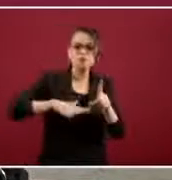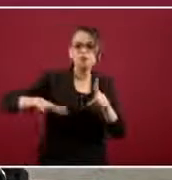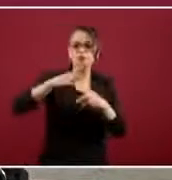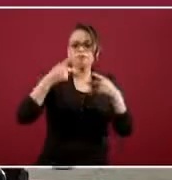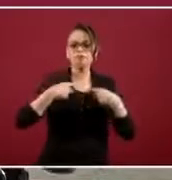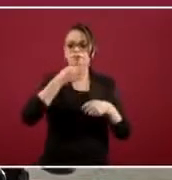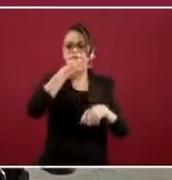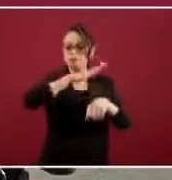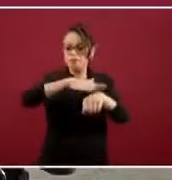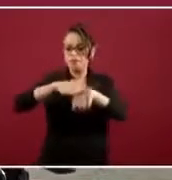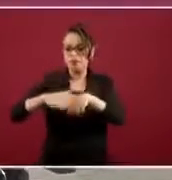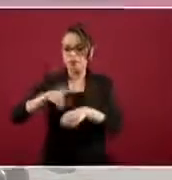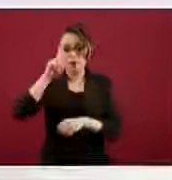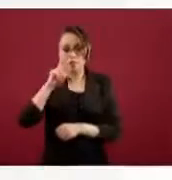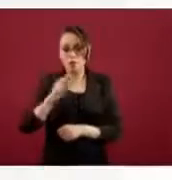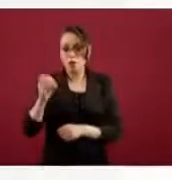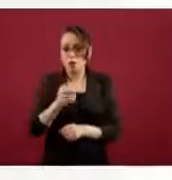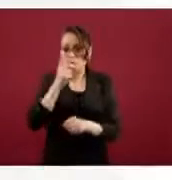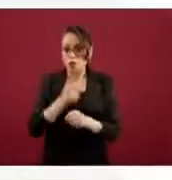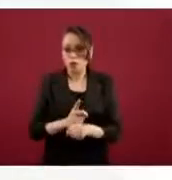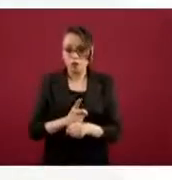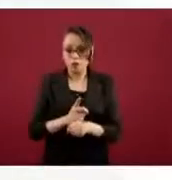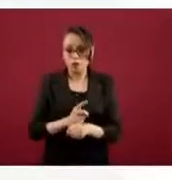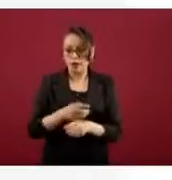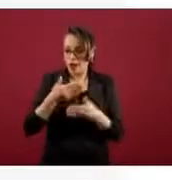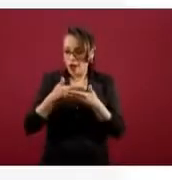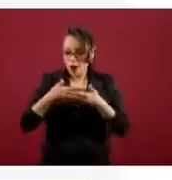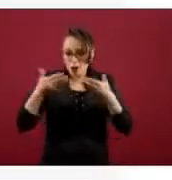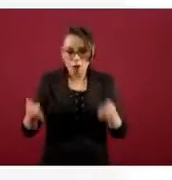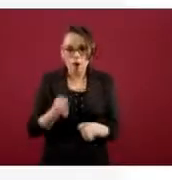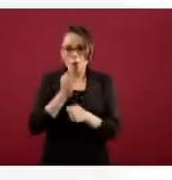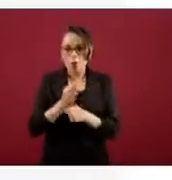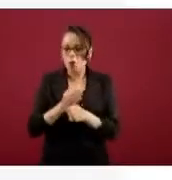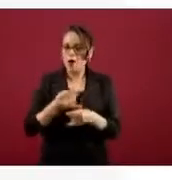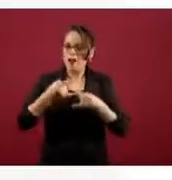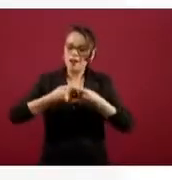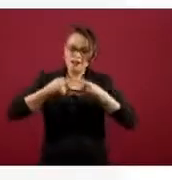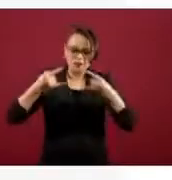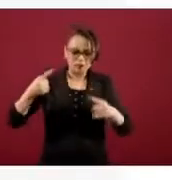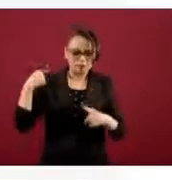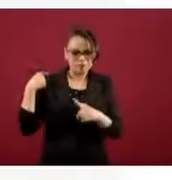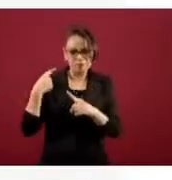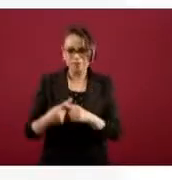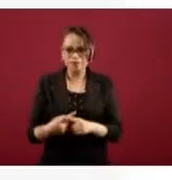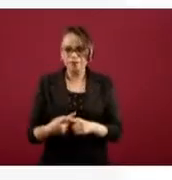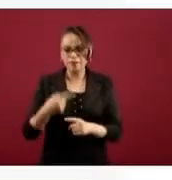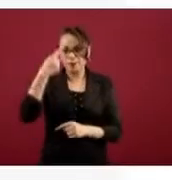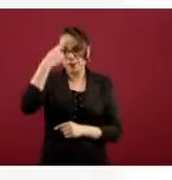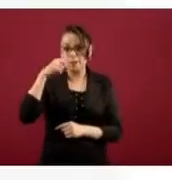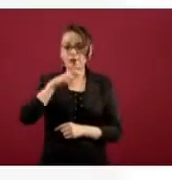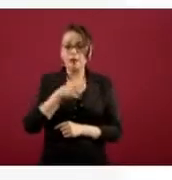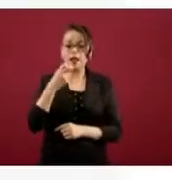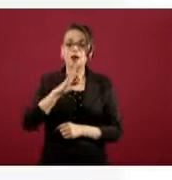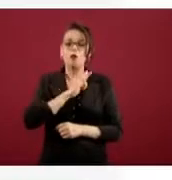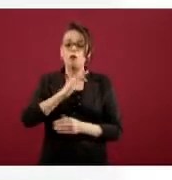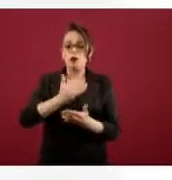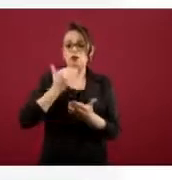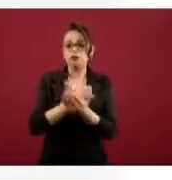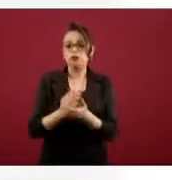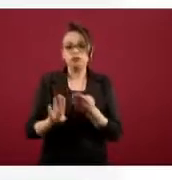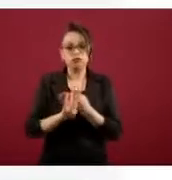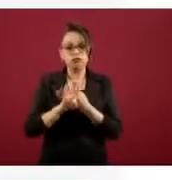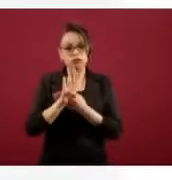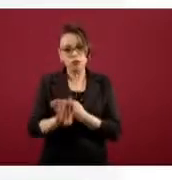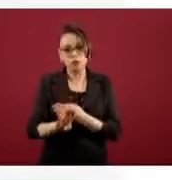histórica ahorita, así como quedarse en casa, para poder tener el paso de una contingencia de este tipo y de una situación como la que está viviendo